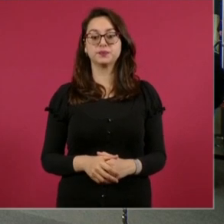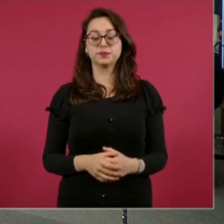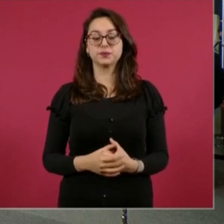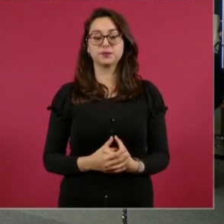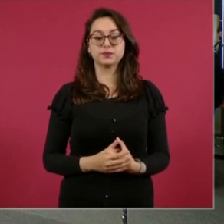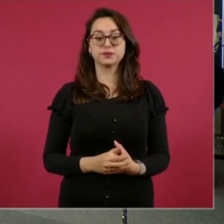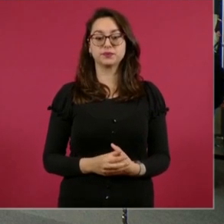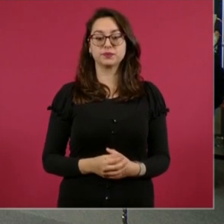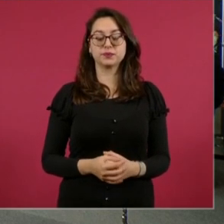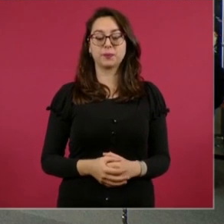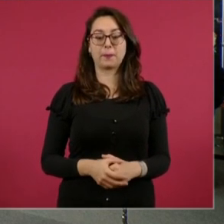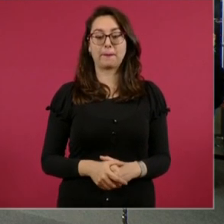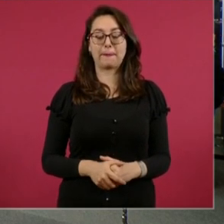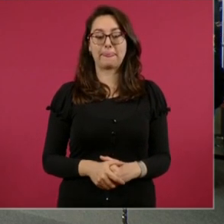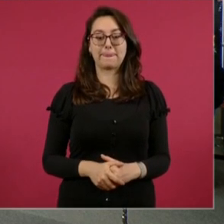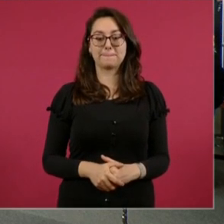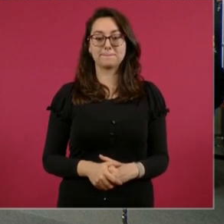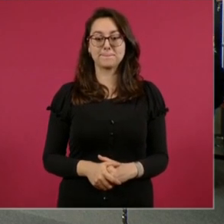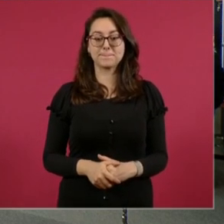Sí.